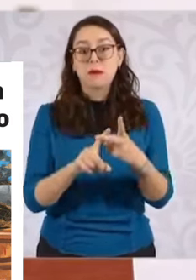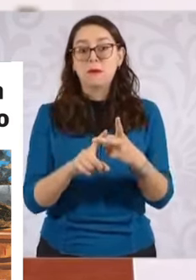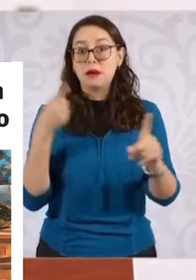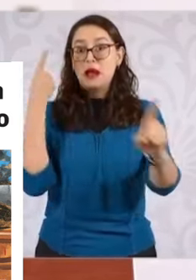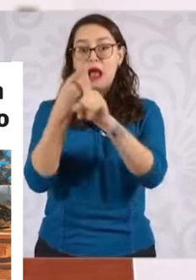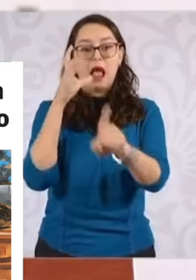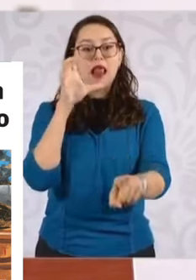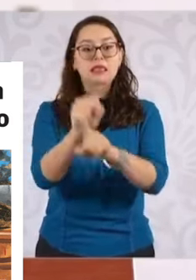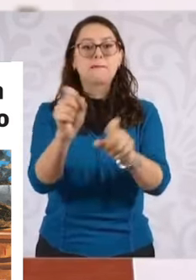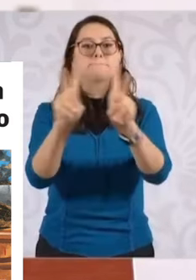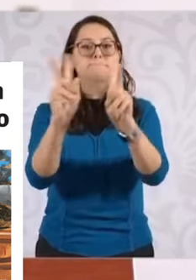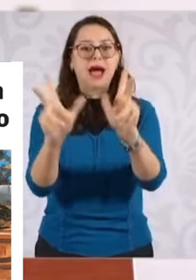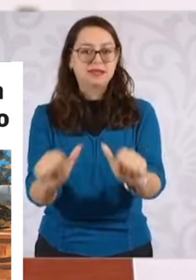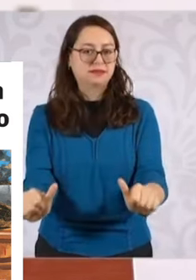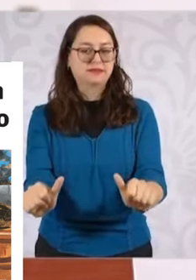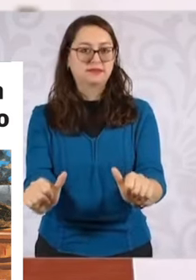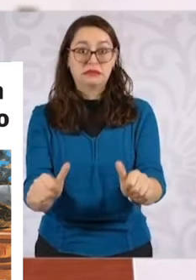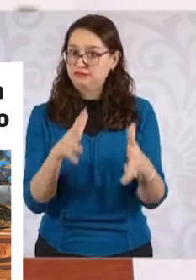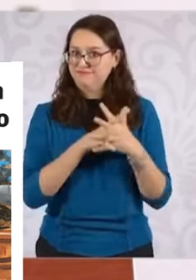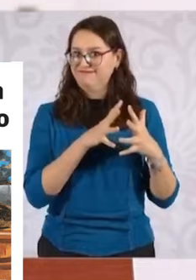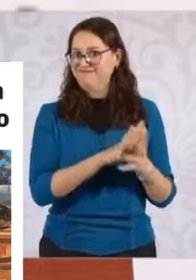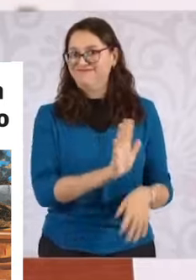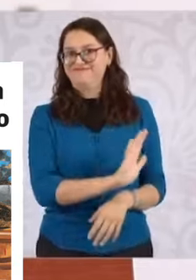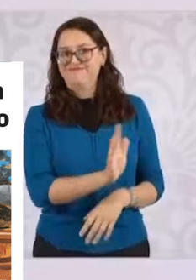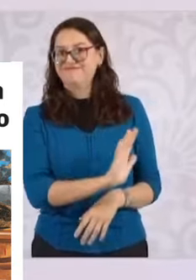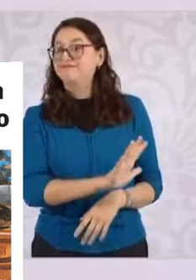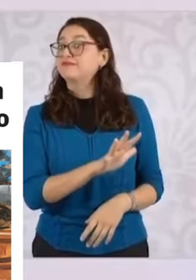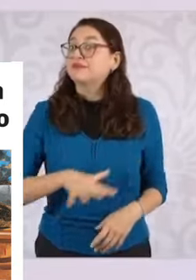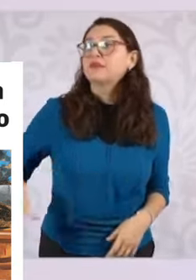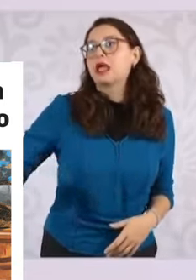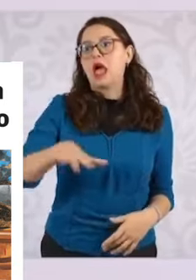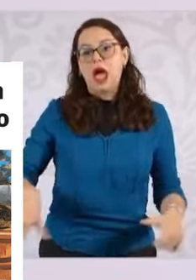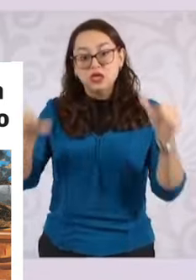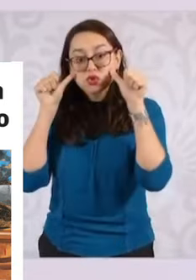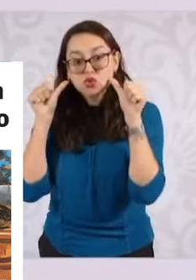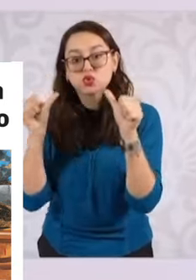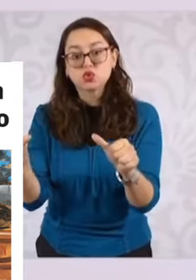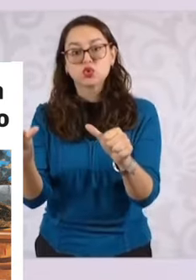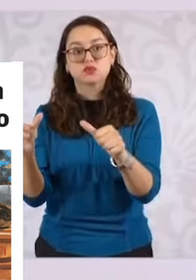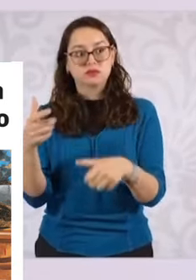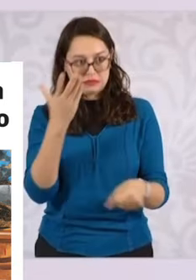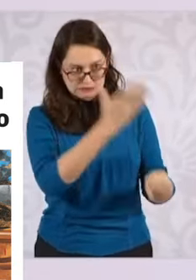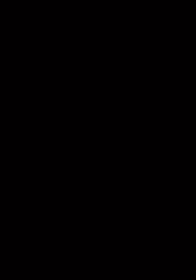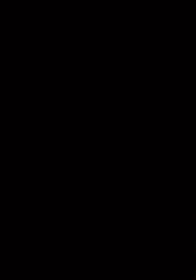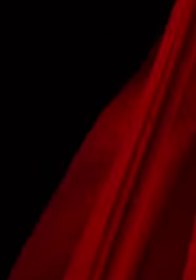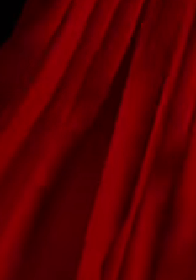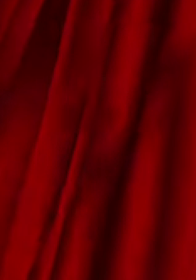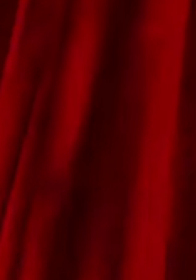muy distinta, atendiendo las causas y disminuyendo la impunidad.